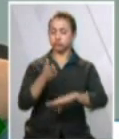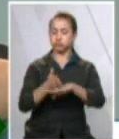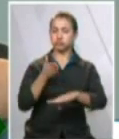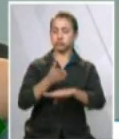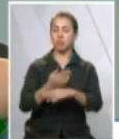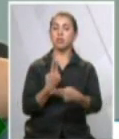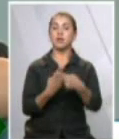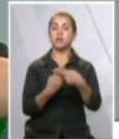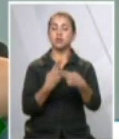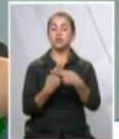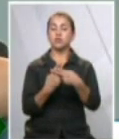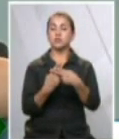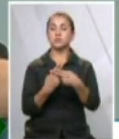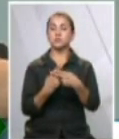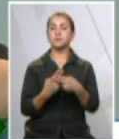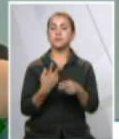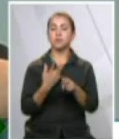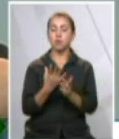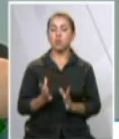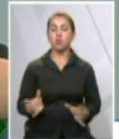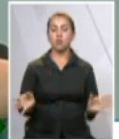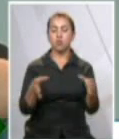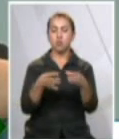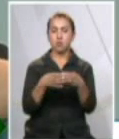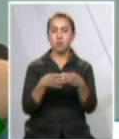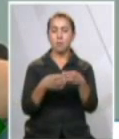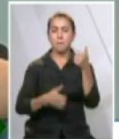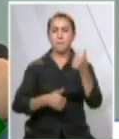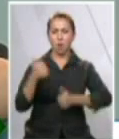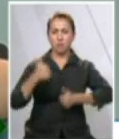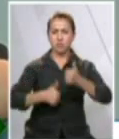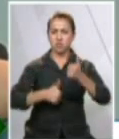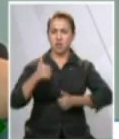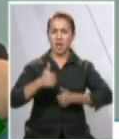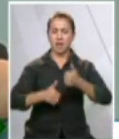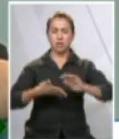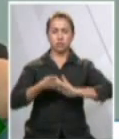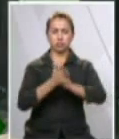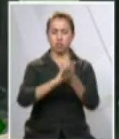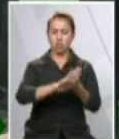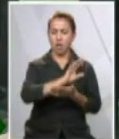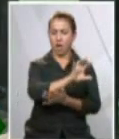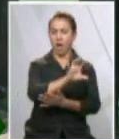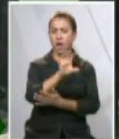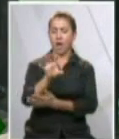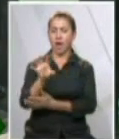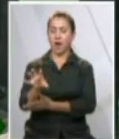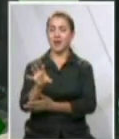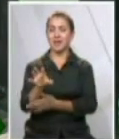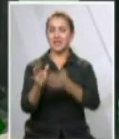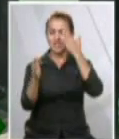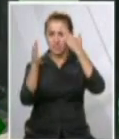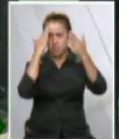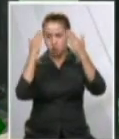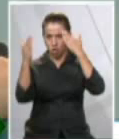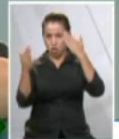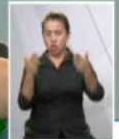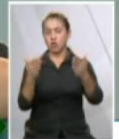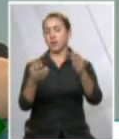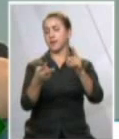Teletón, hay un conjunto de profesionales en toda la área psicológica,